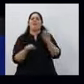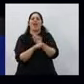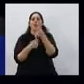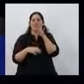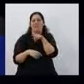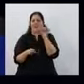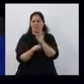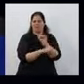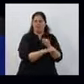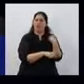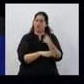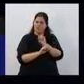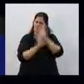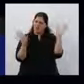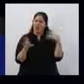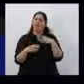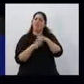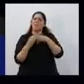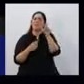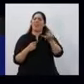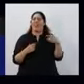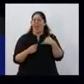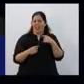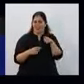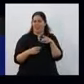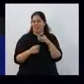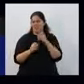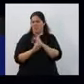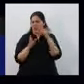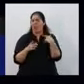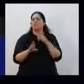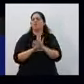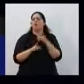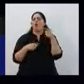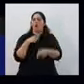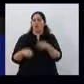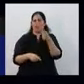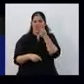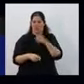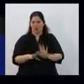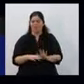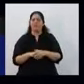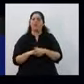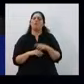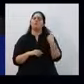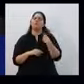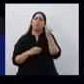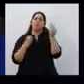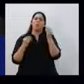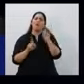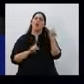tenemos claro que defender la familia argentina es enfrentar el narcotráfico nos preocupan algunas